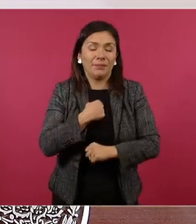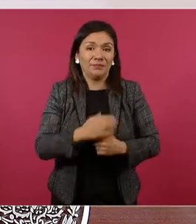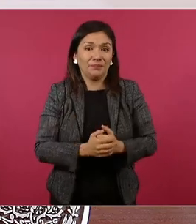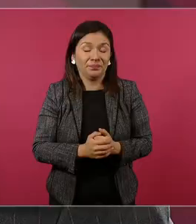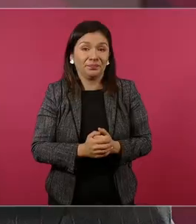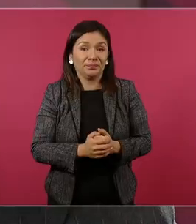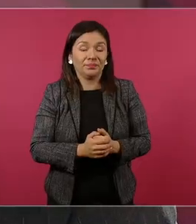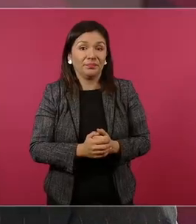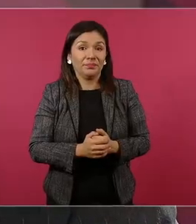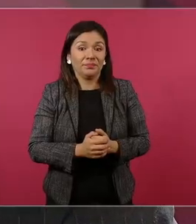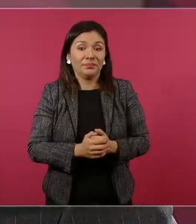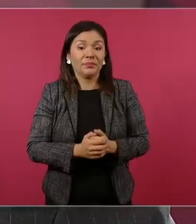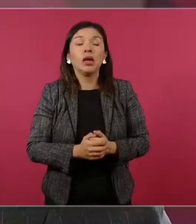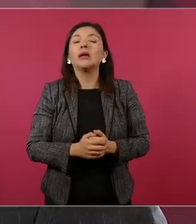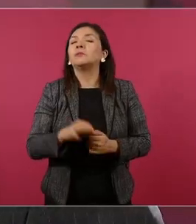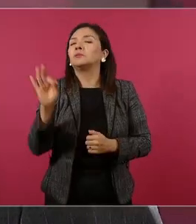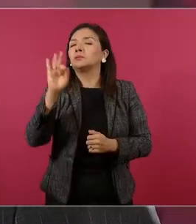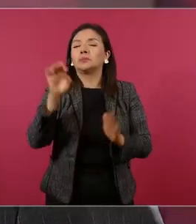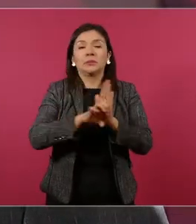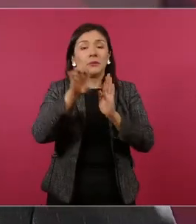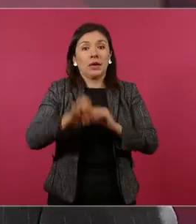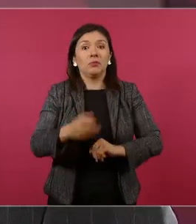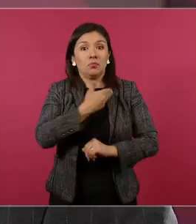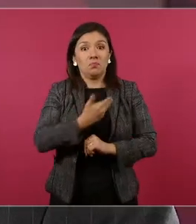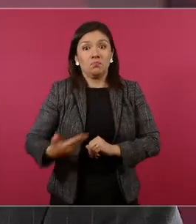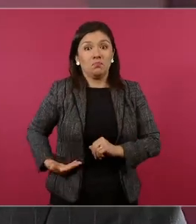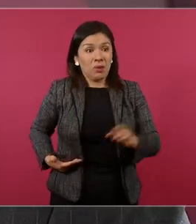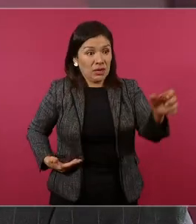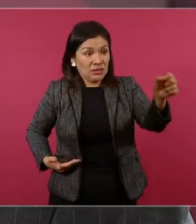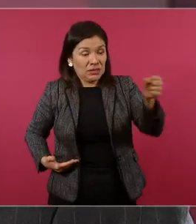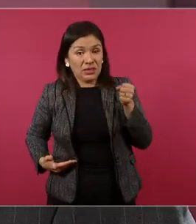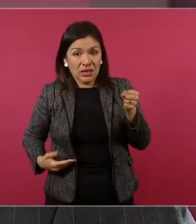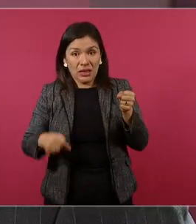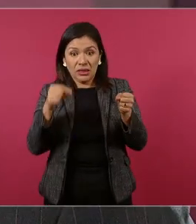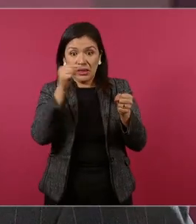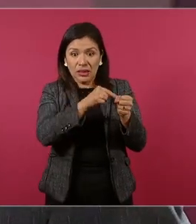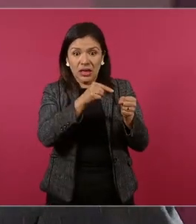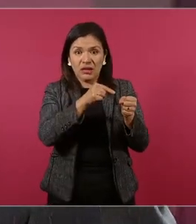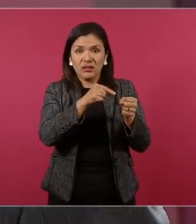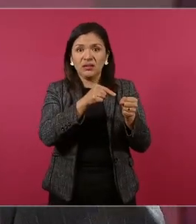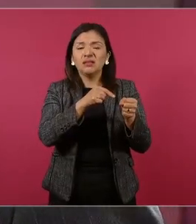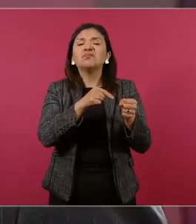una autoridad los presidentes llegan